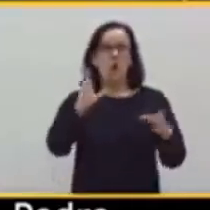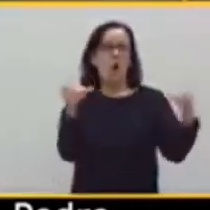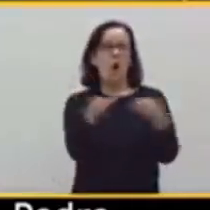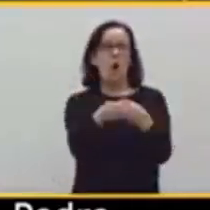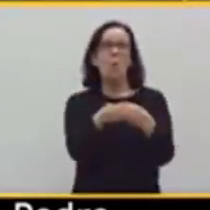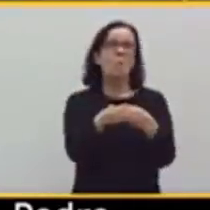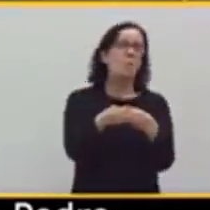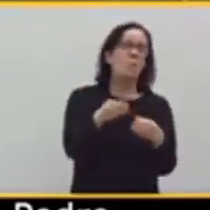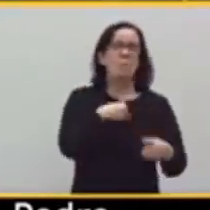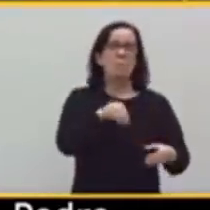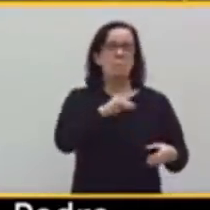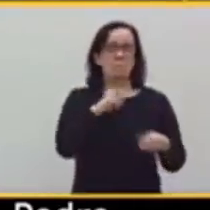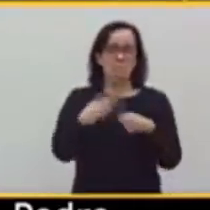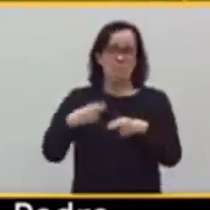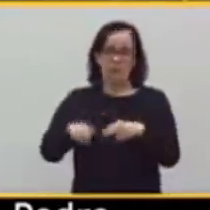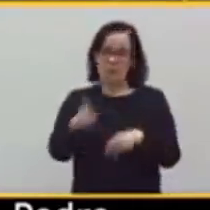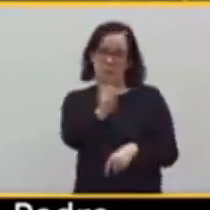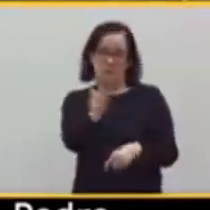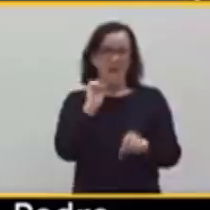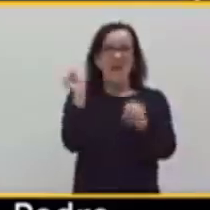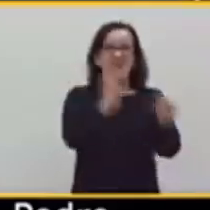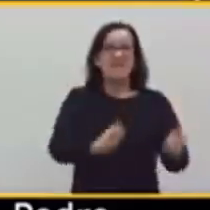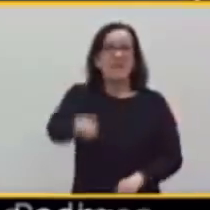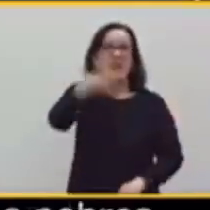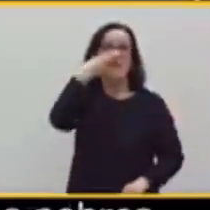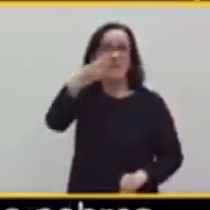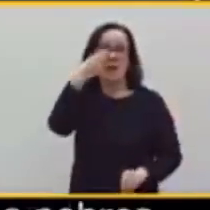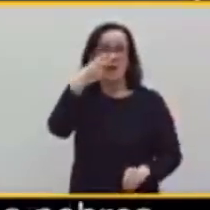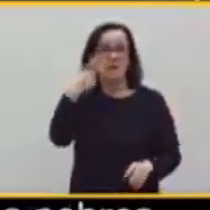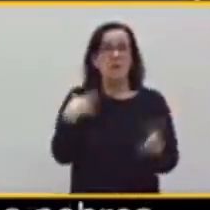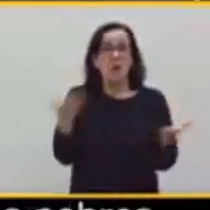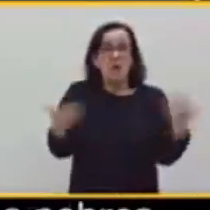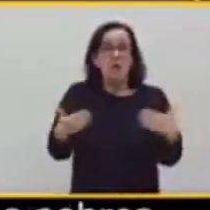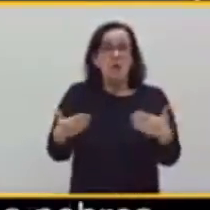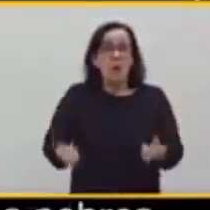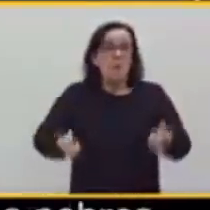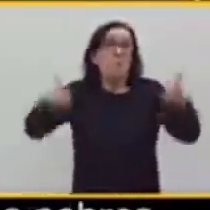Son un partido que defiende los intereses de los que no tienen más patria que su dinero.